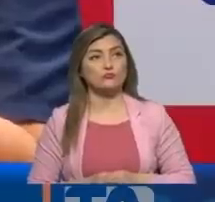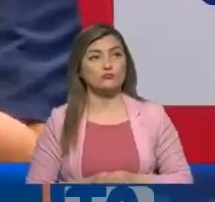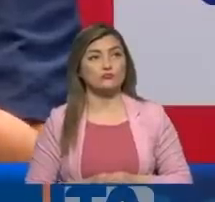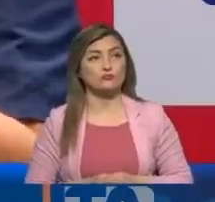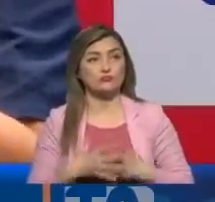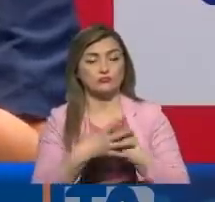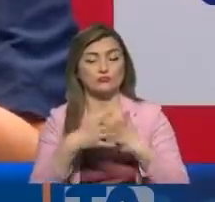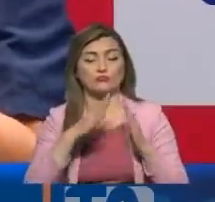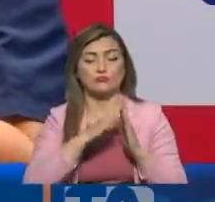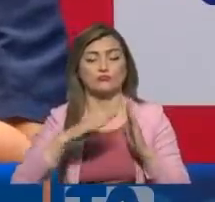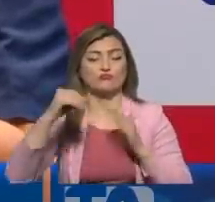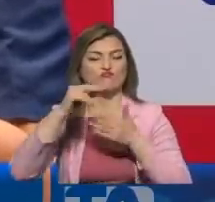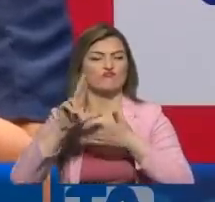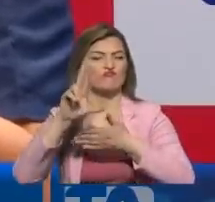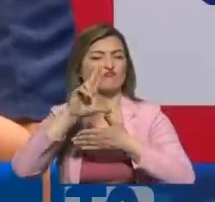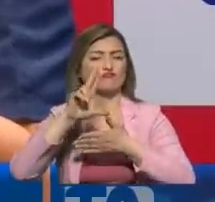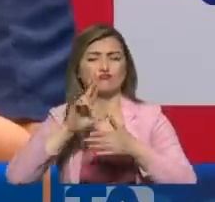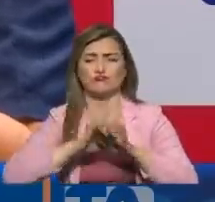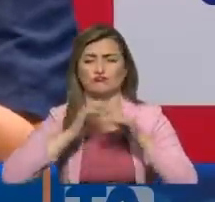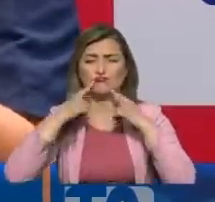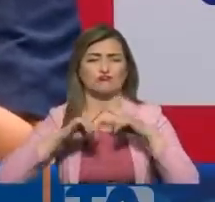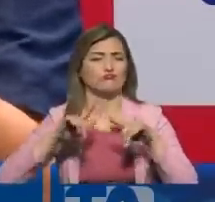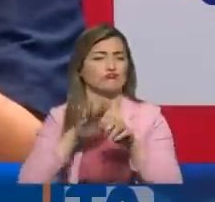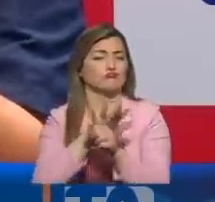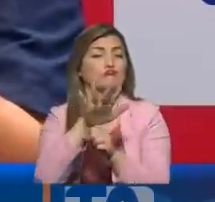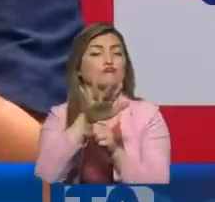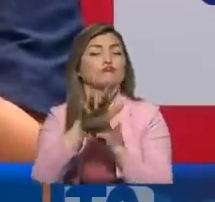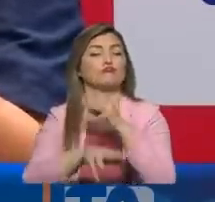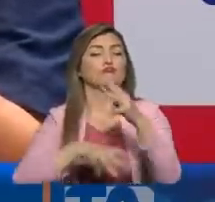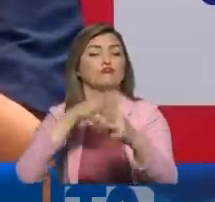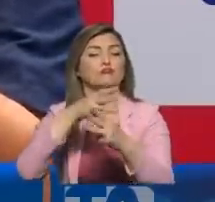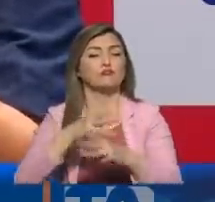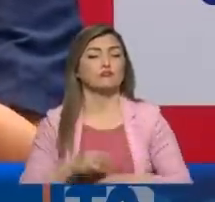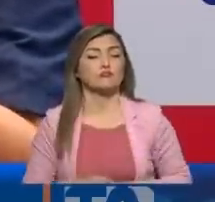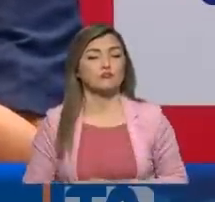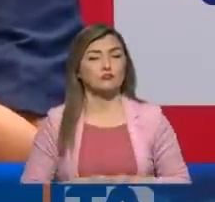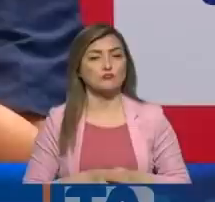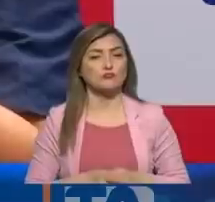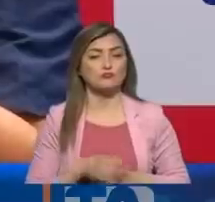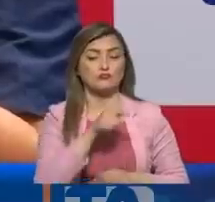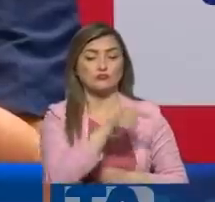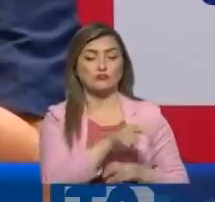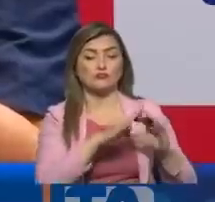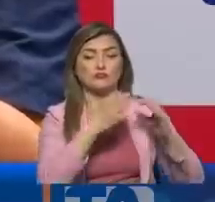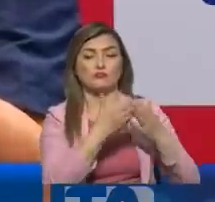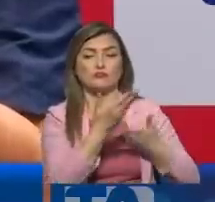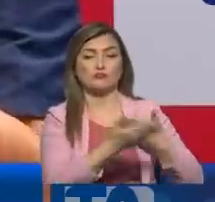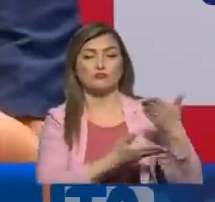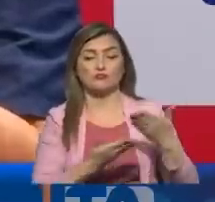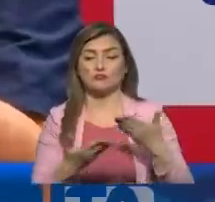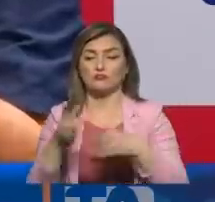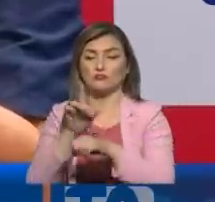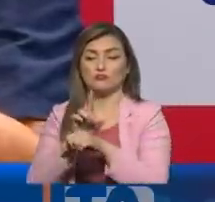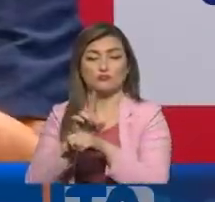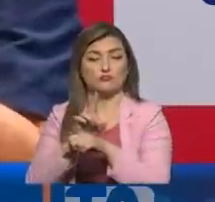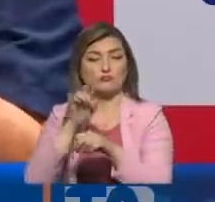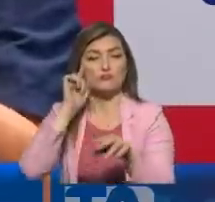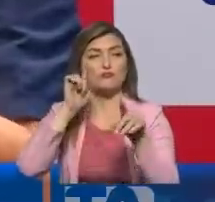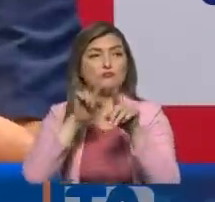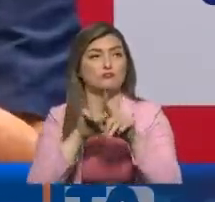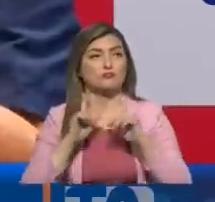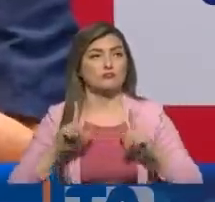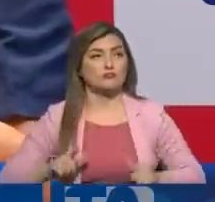Latinoamérica y al mundo entero, en el que coincidimos que la salud es